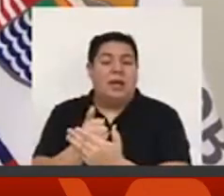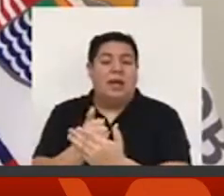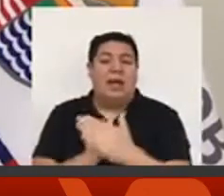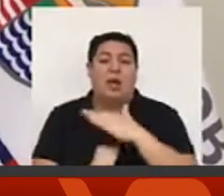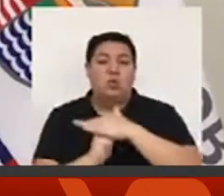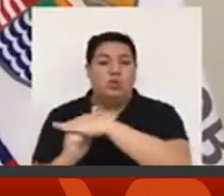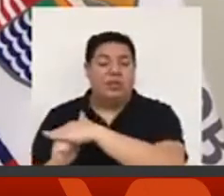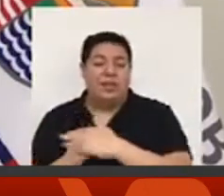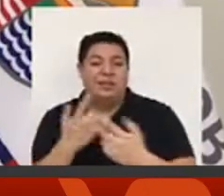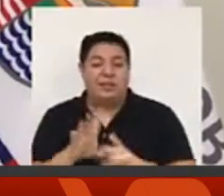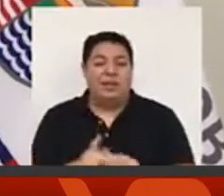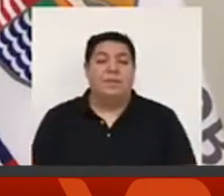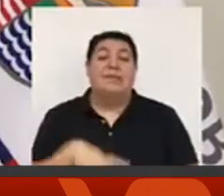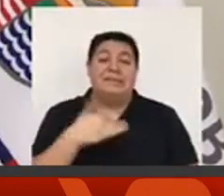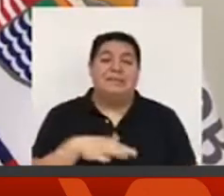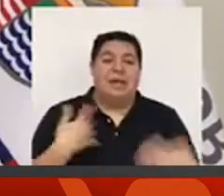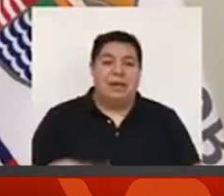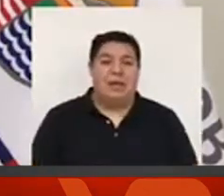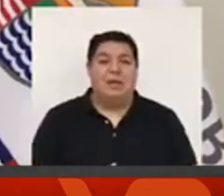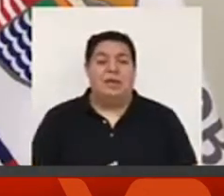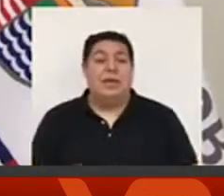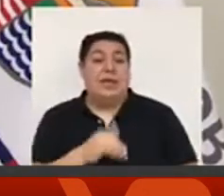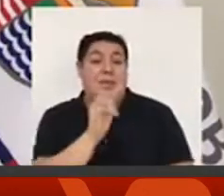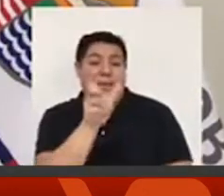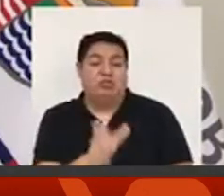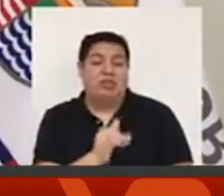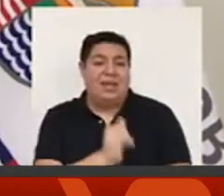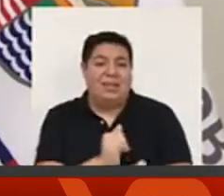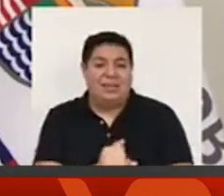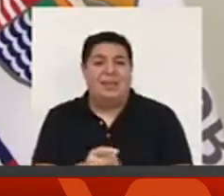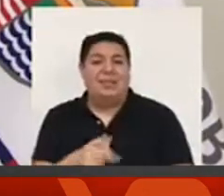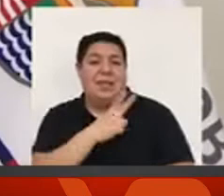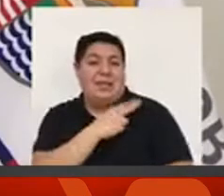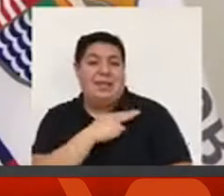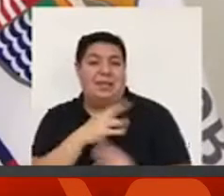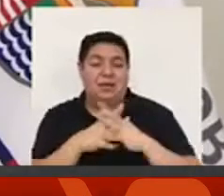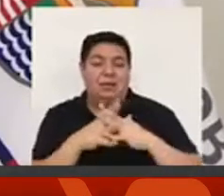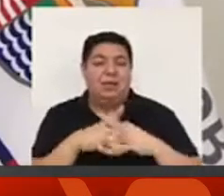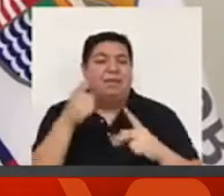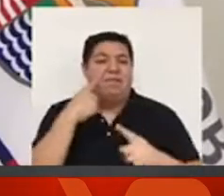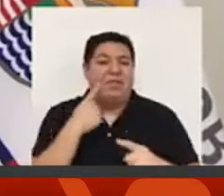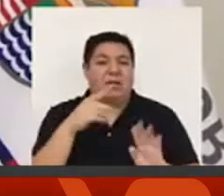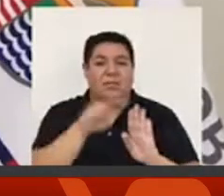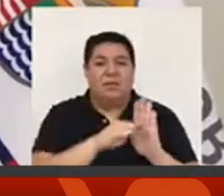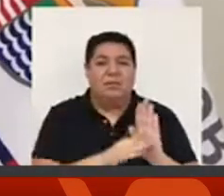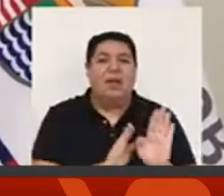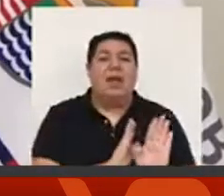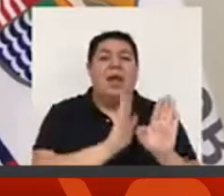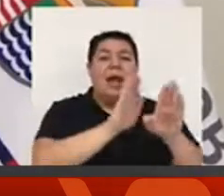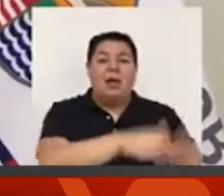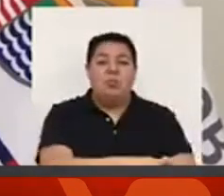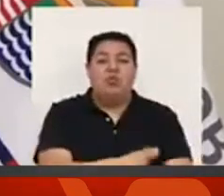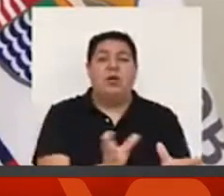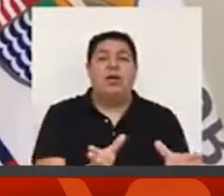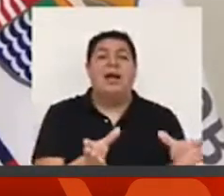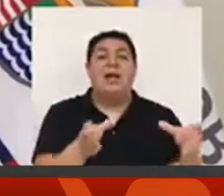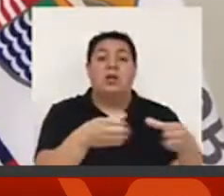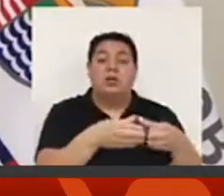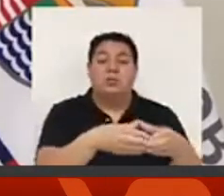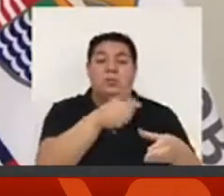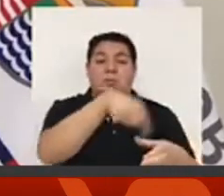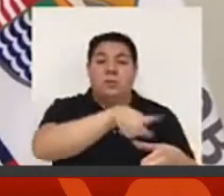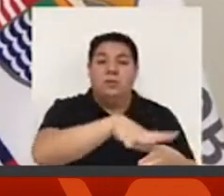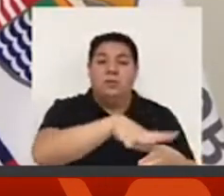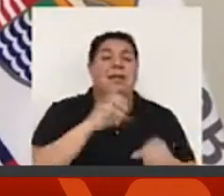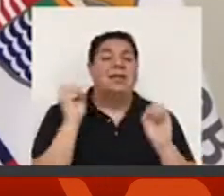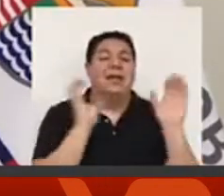trabajando en este minuto con el general y con el intendente para ver las medidas que vamos a tomar para apoyar a la comuna de Cauquenes, porque, como